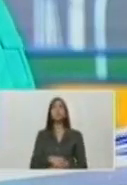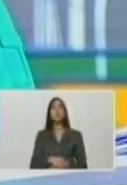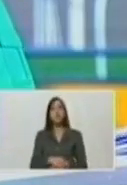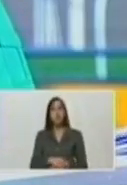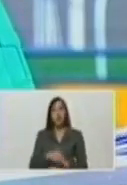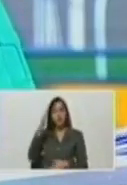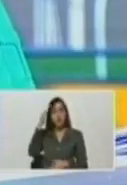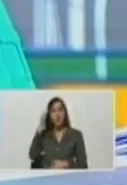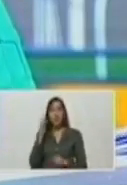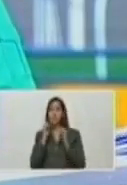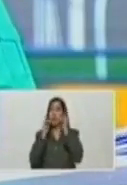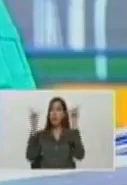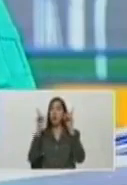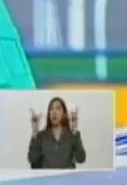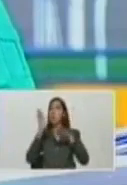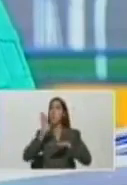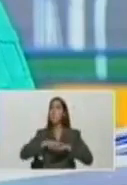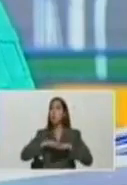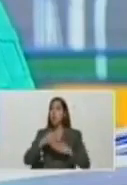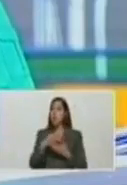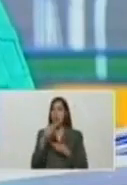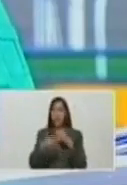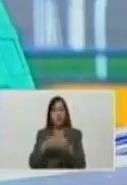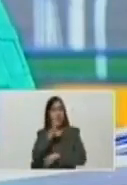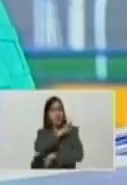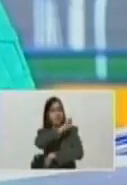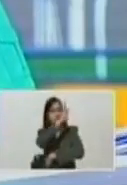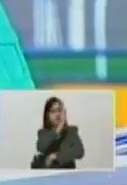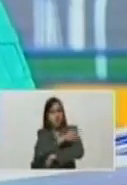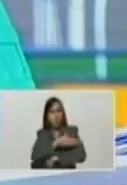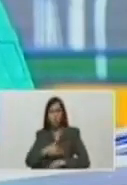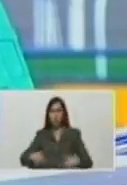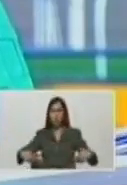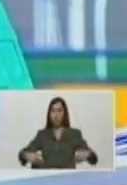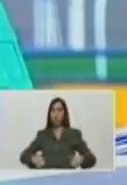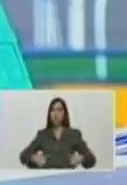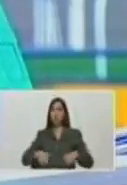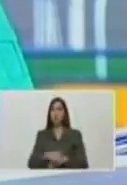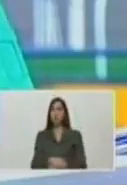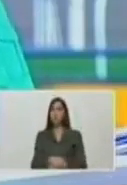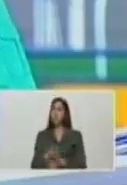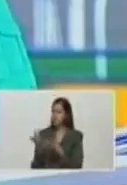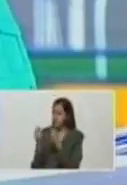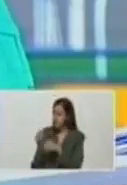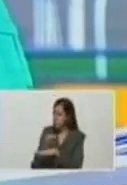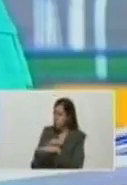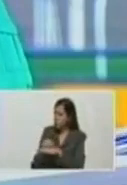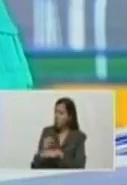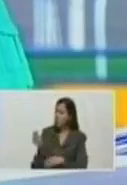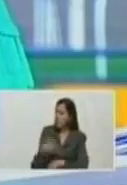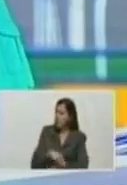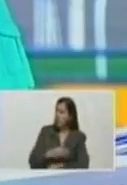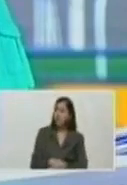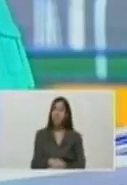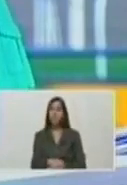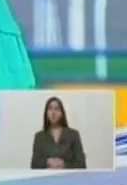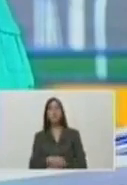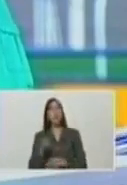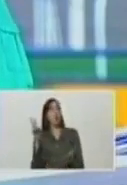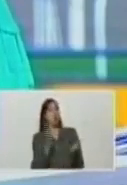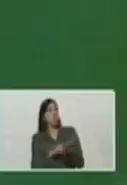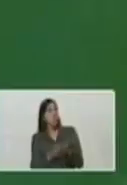siempre nos sorprende con su poder, con su potencia. Yelitze, ¿qué me dice, Yelitze? No, sí, presidente, es verdad